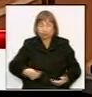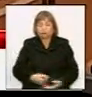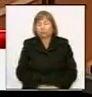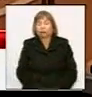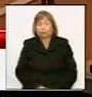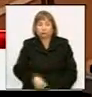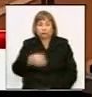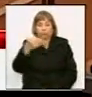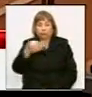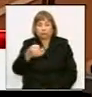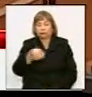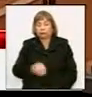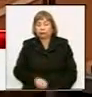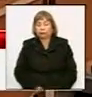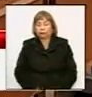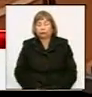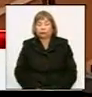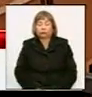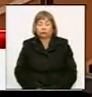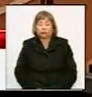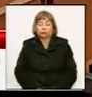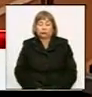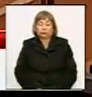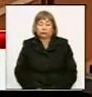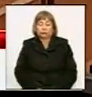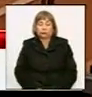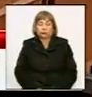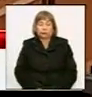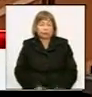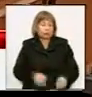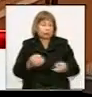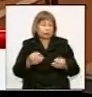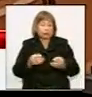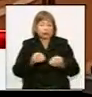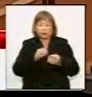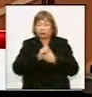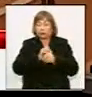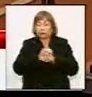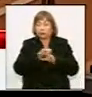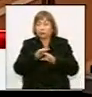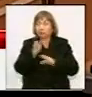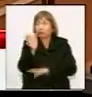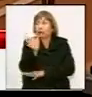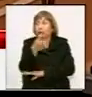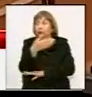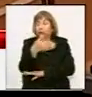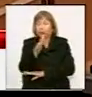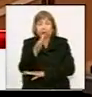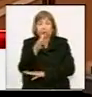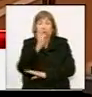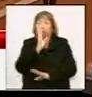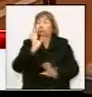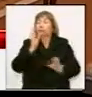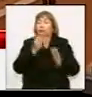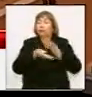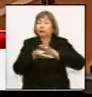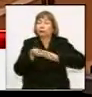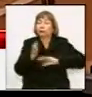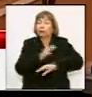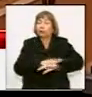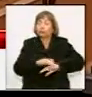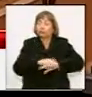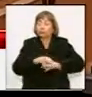de verdad está enquistada a la corrupción. Y si van a enarbolar la bandera, un alto a la corrupción, que van